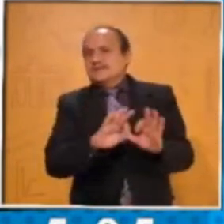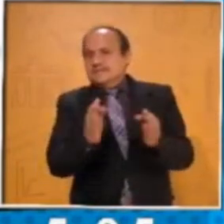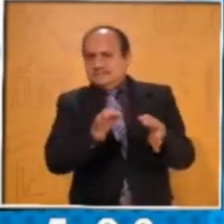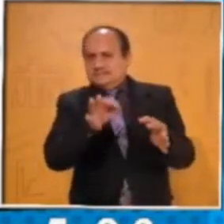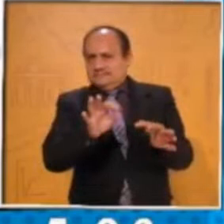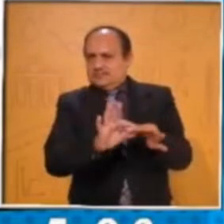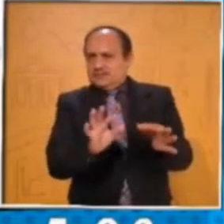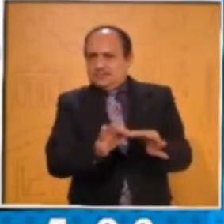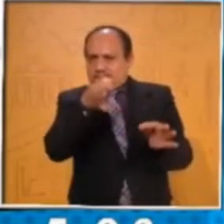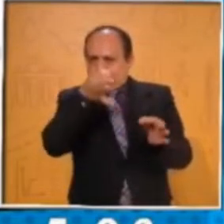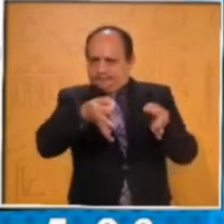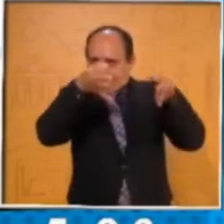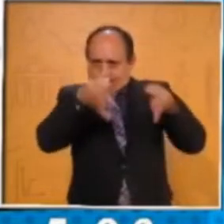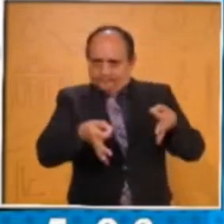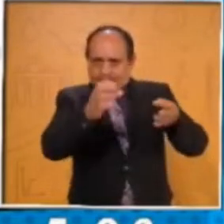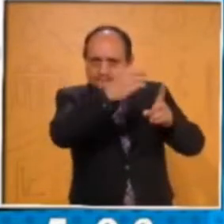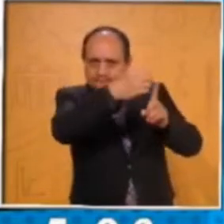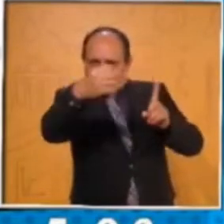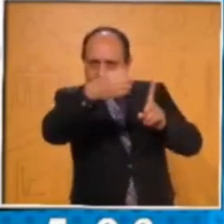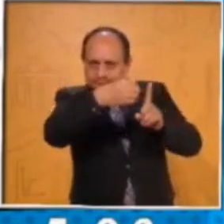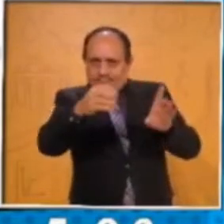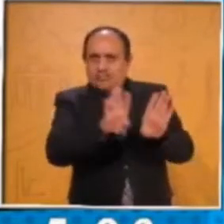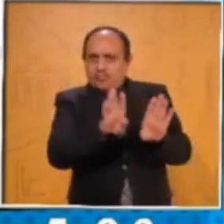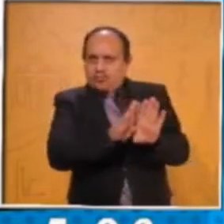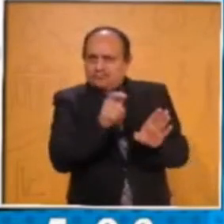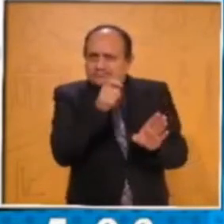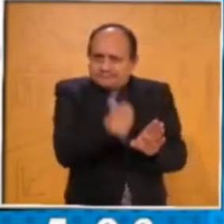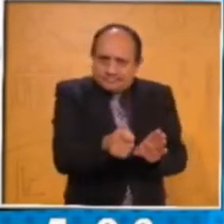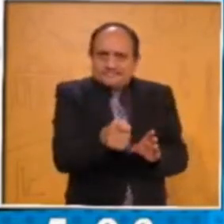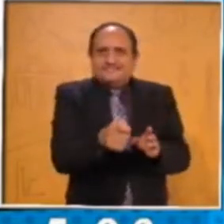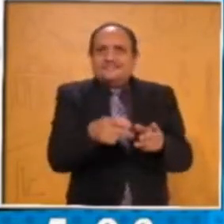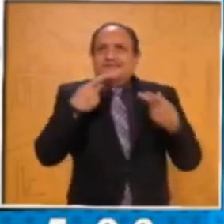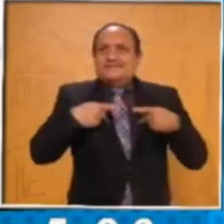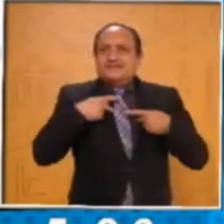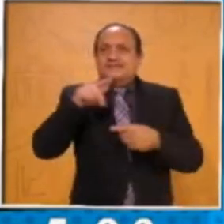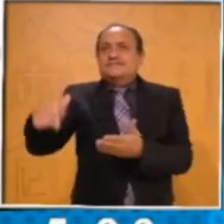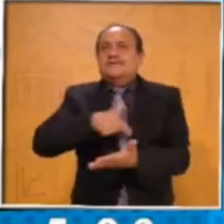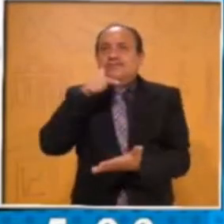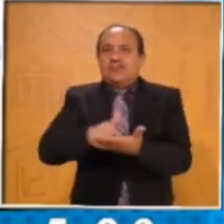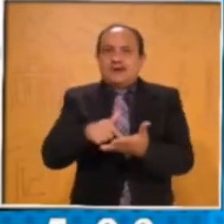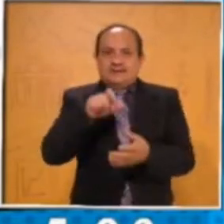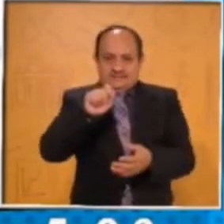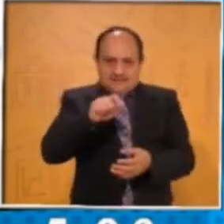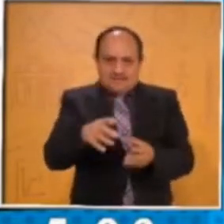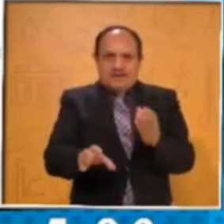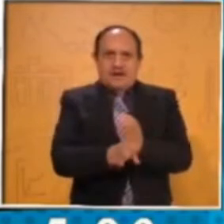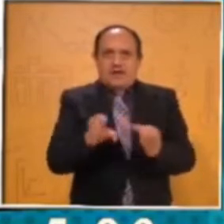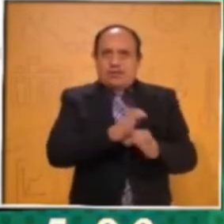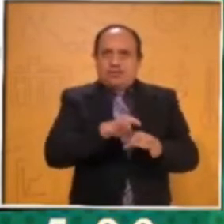detallada y ordenada cómo son las personas, los lugares y los objetos. ¿Ok?